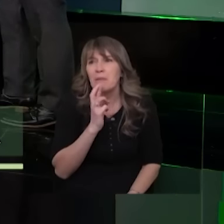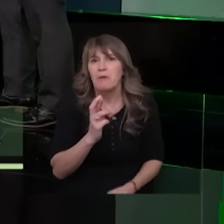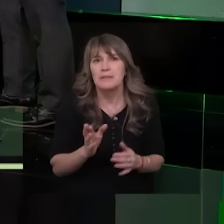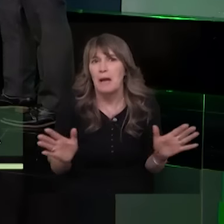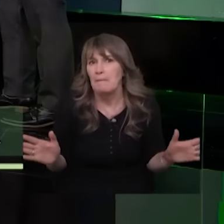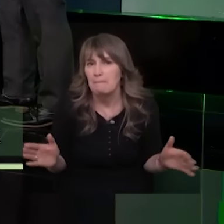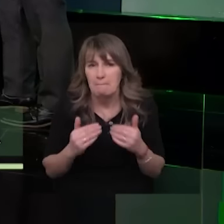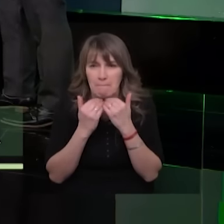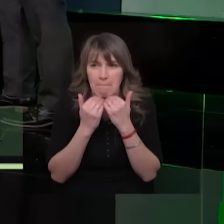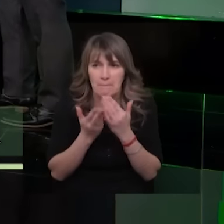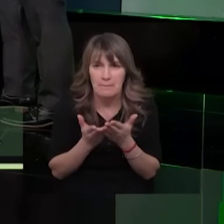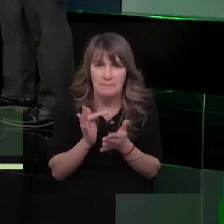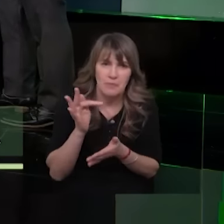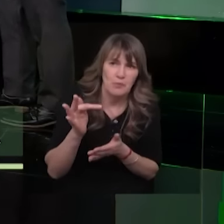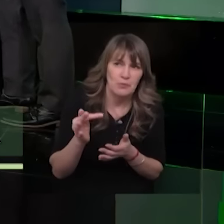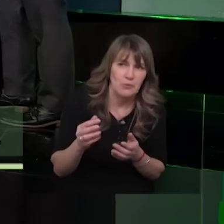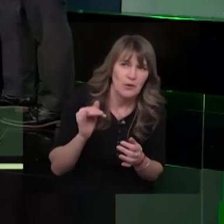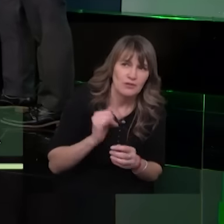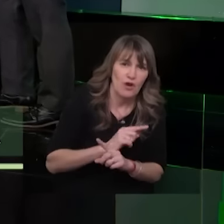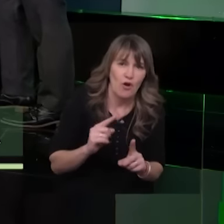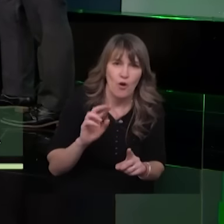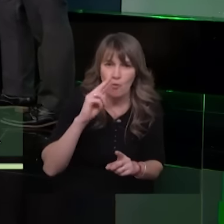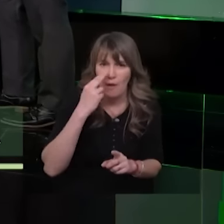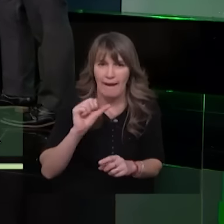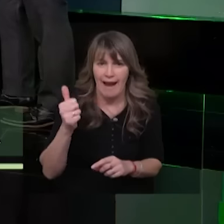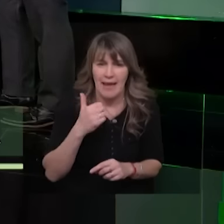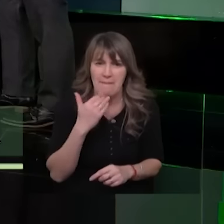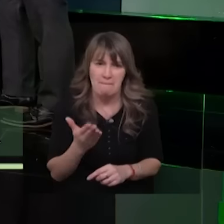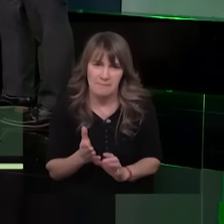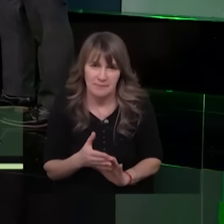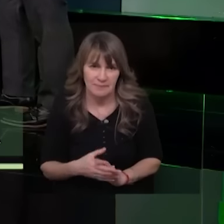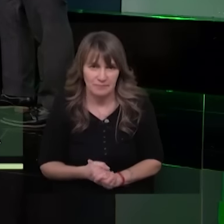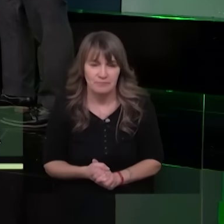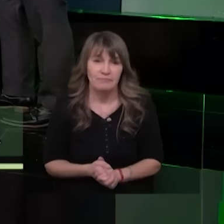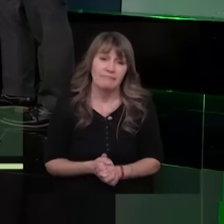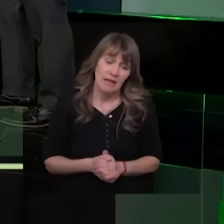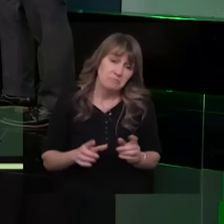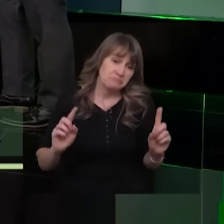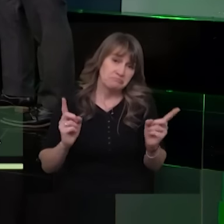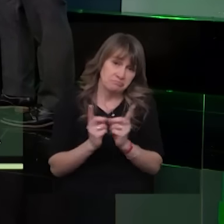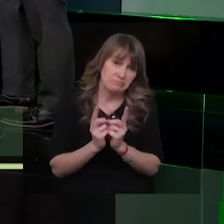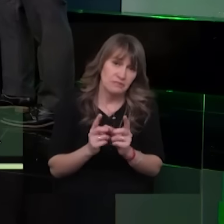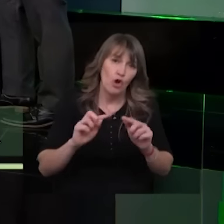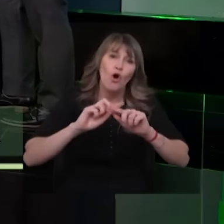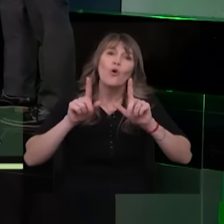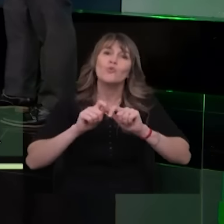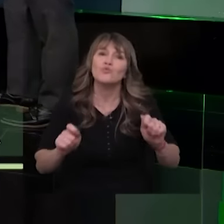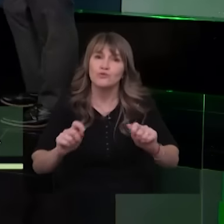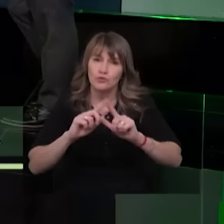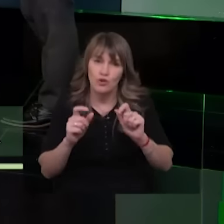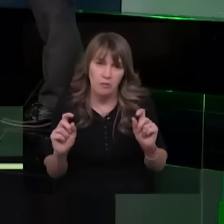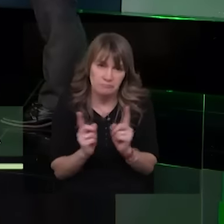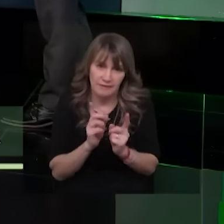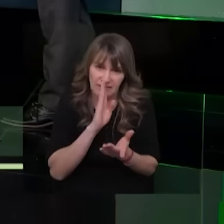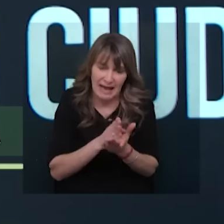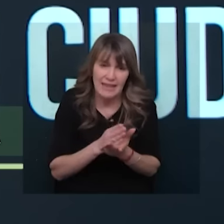sobre el desempeño de la selección uruguaya claro de pronto como a modo de s podemos decir a modo de síntesis que